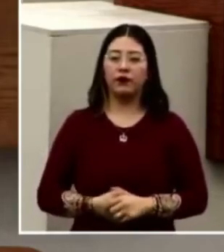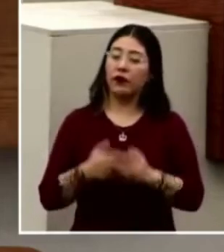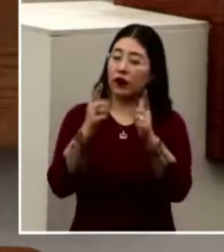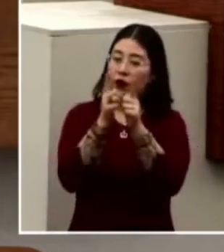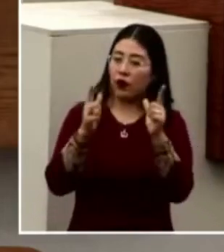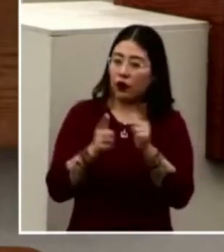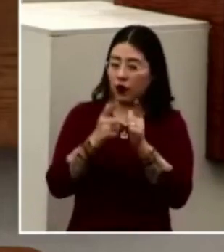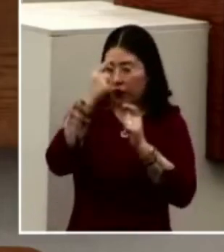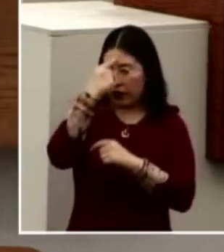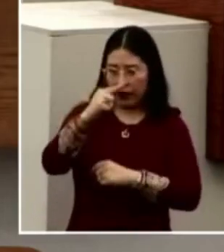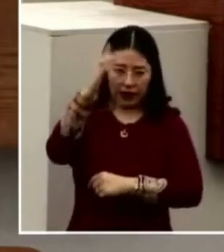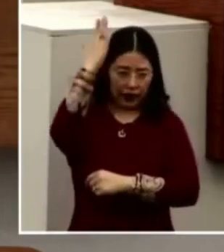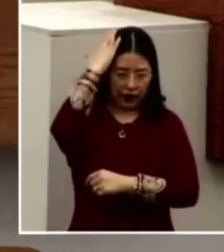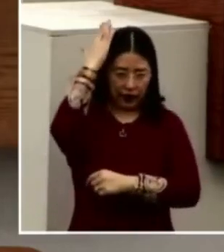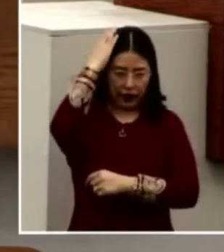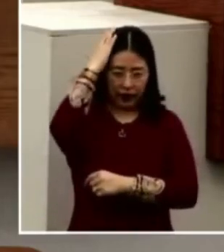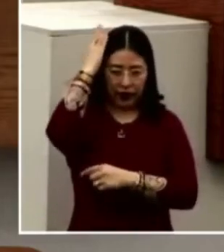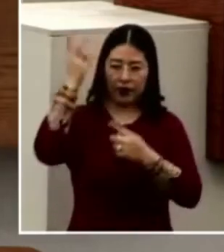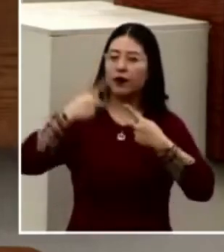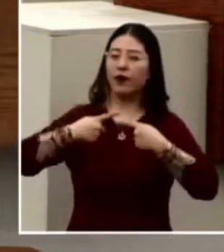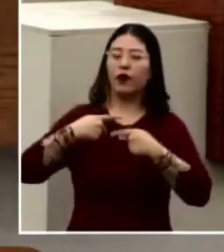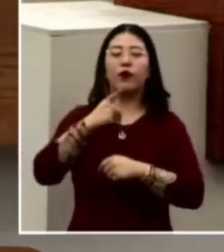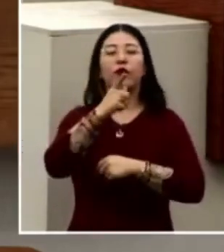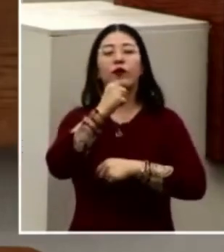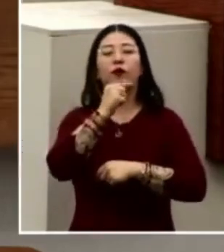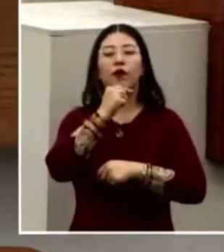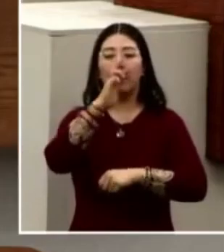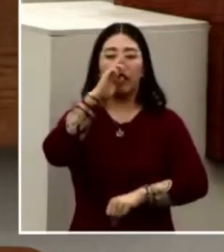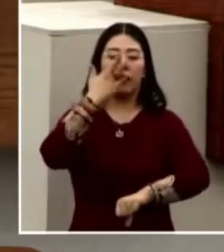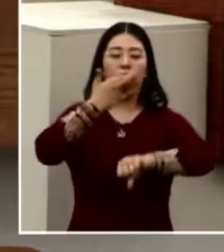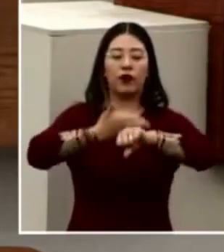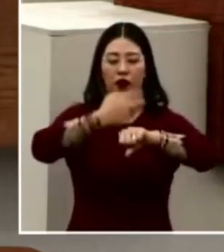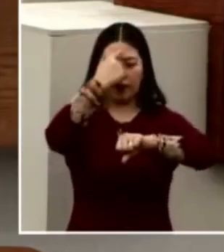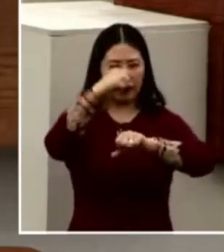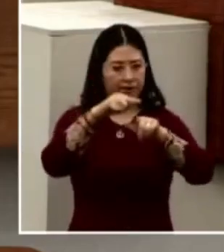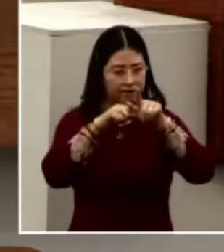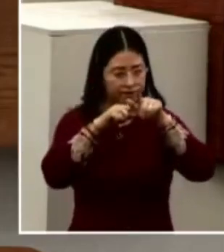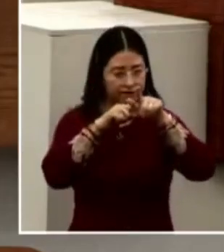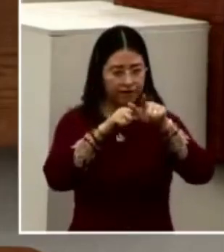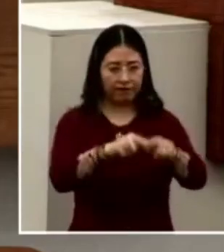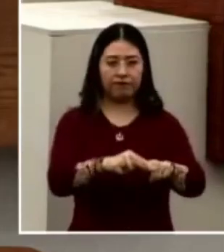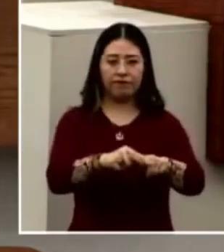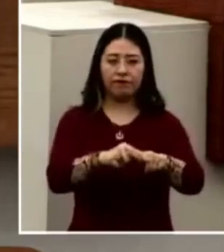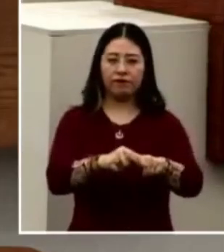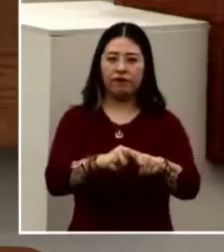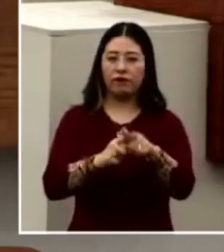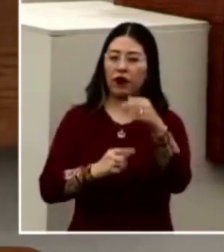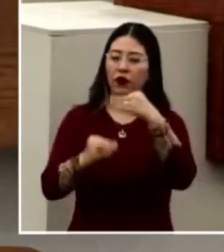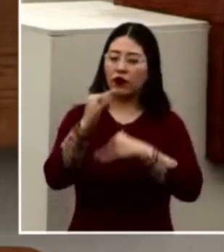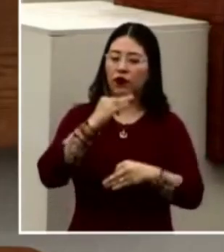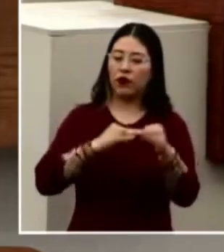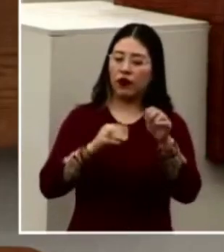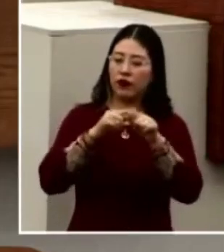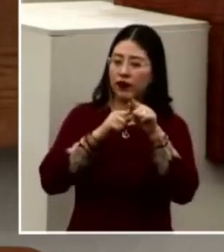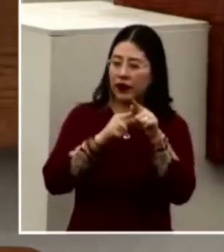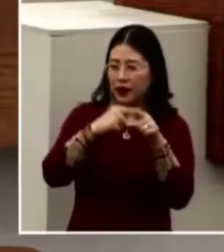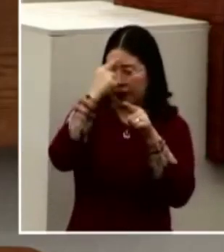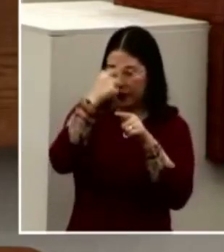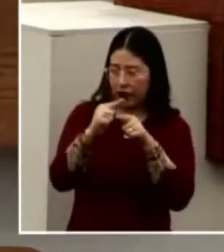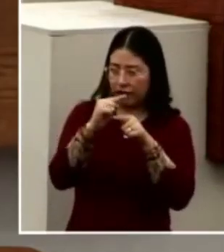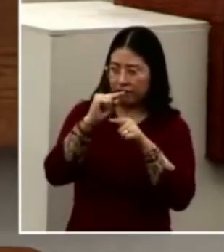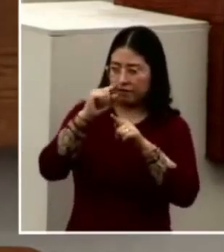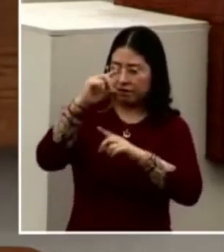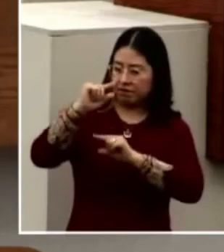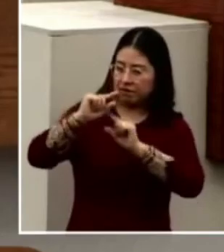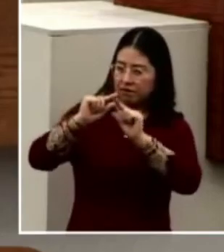dirigido por civiles que se encargaría de coadyuvar en la construcción de la